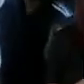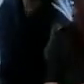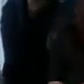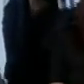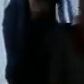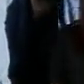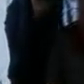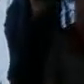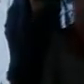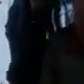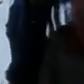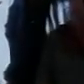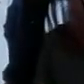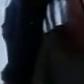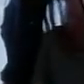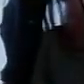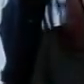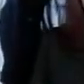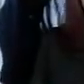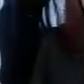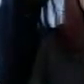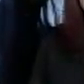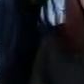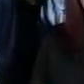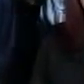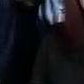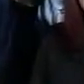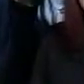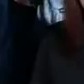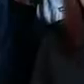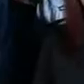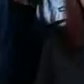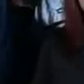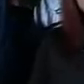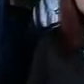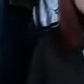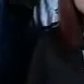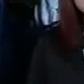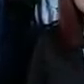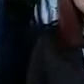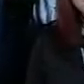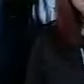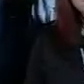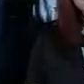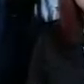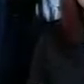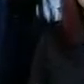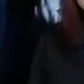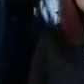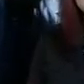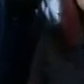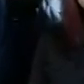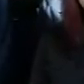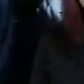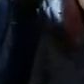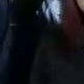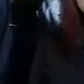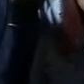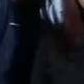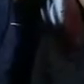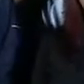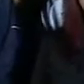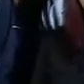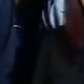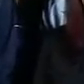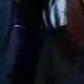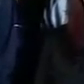presidente Bueno buenas tardes camarada presidente Nicol maduro primer la flores Bueno como